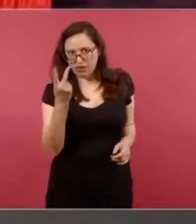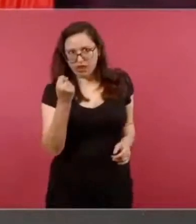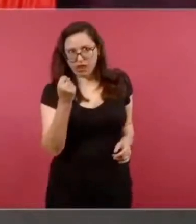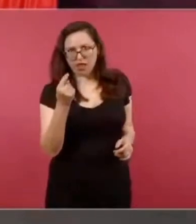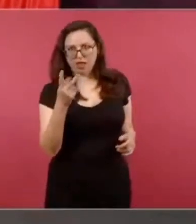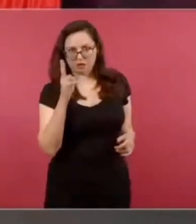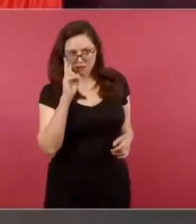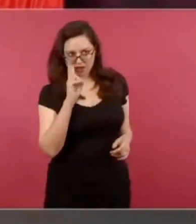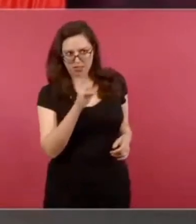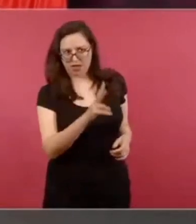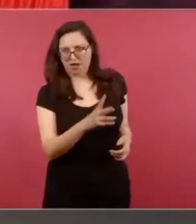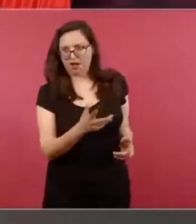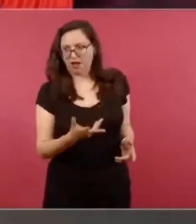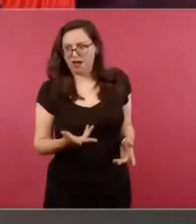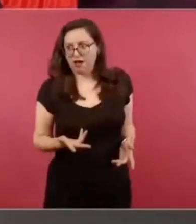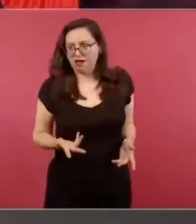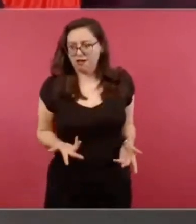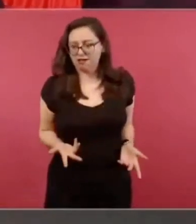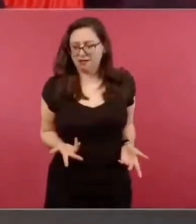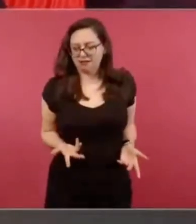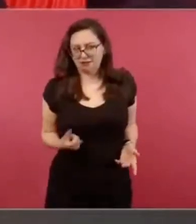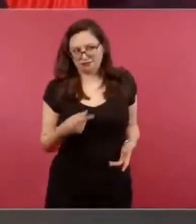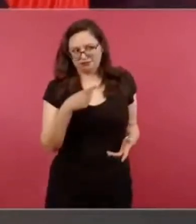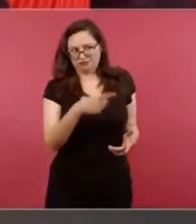sostienen, estudiosos,